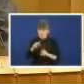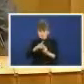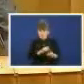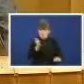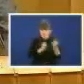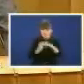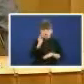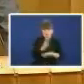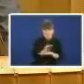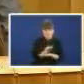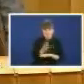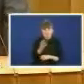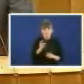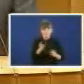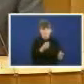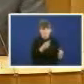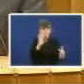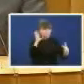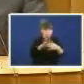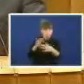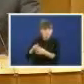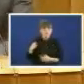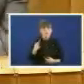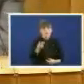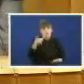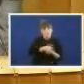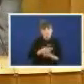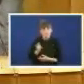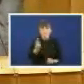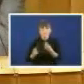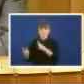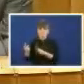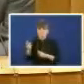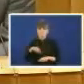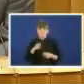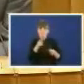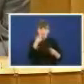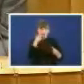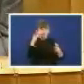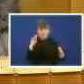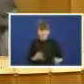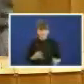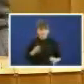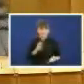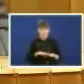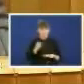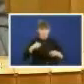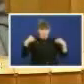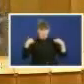responda as nosas necesidades e demandas e que lea credibilidade a un ámbito compendencial de máximos e blindado